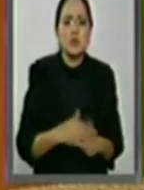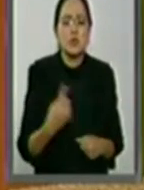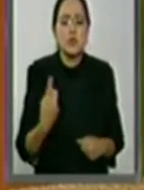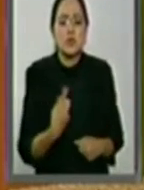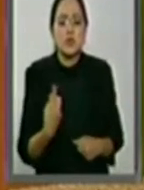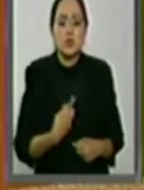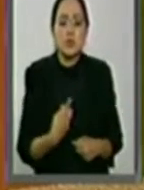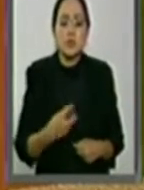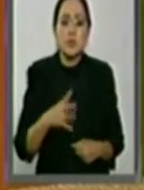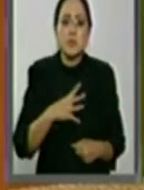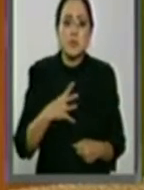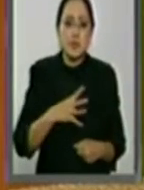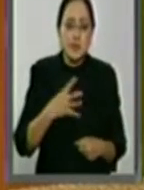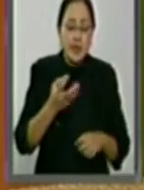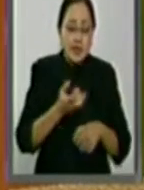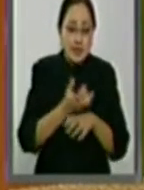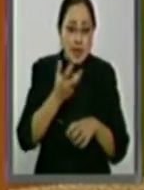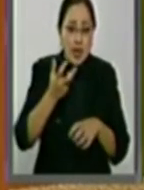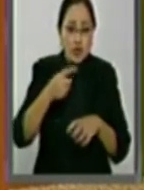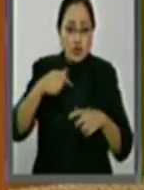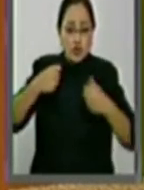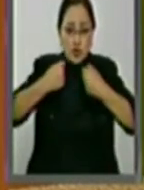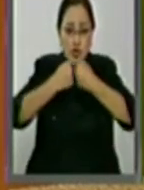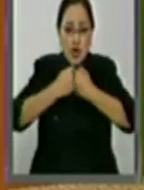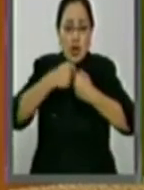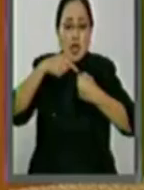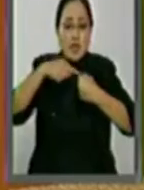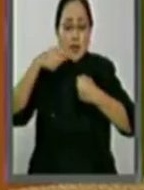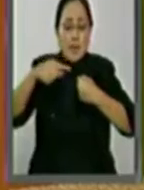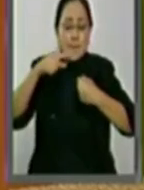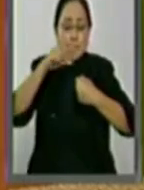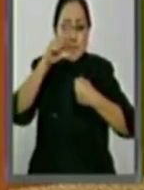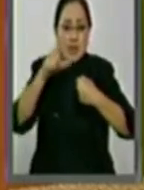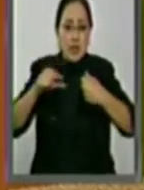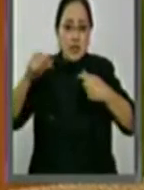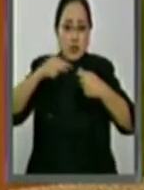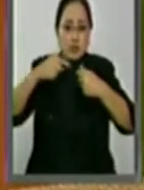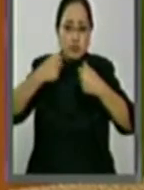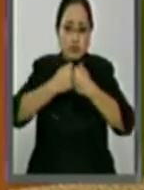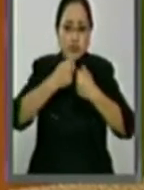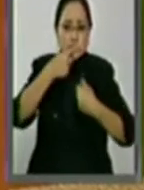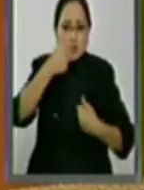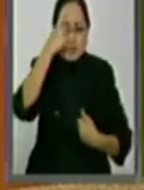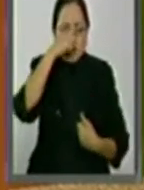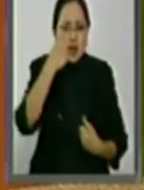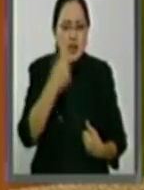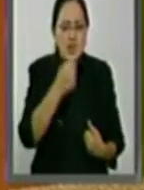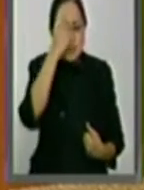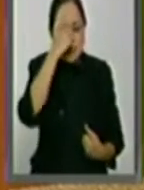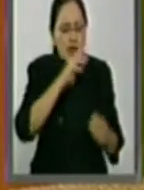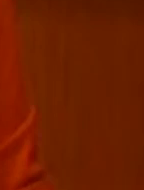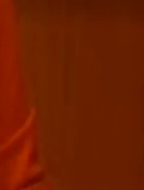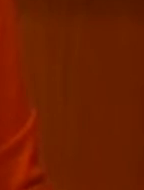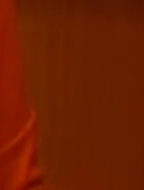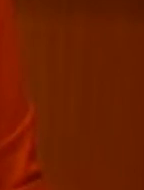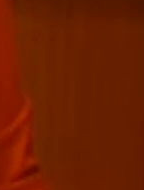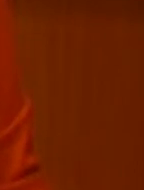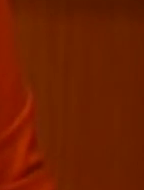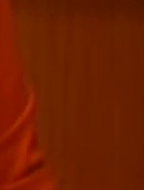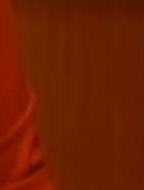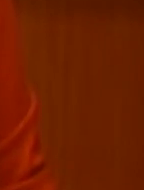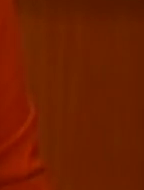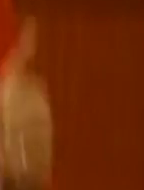las entidades fronterizas piden un monto igual para crear un fondo de migralidad. ¿Por